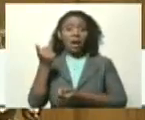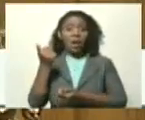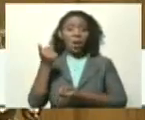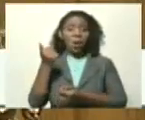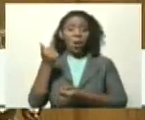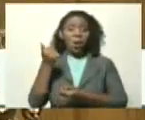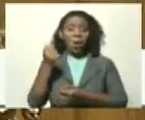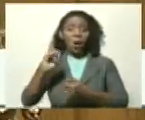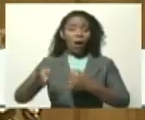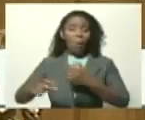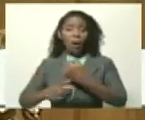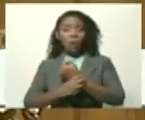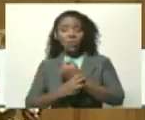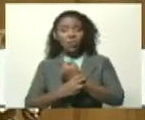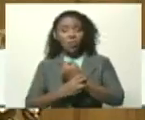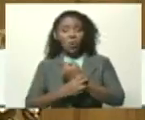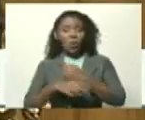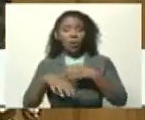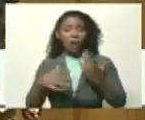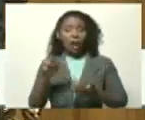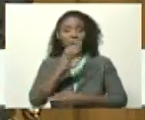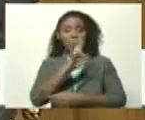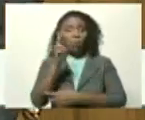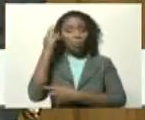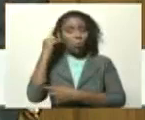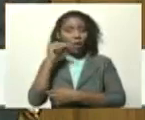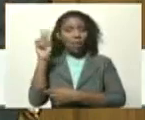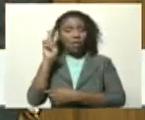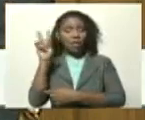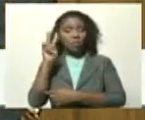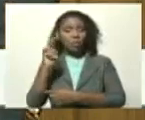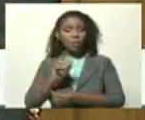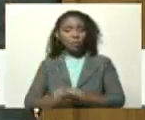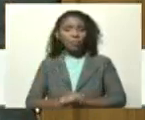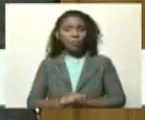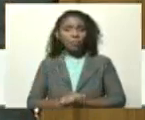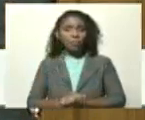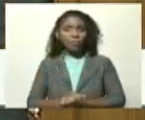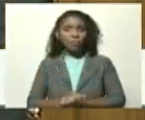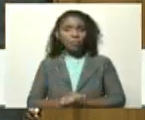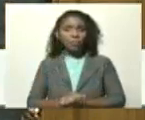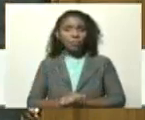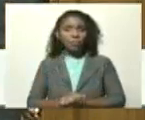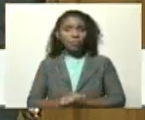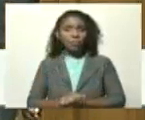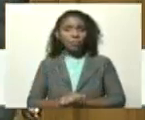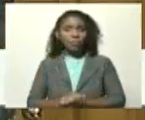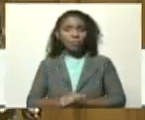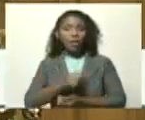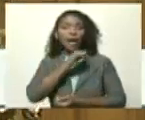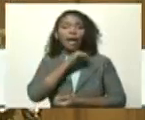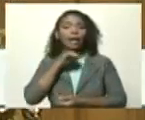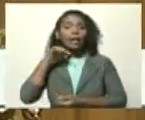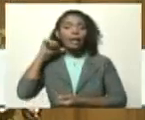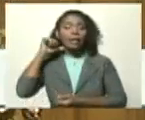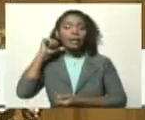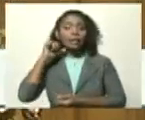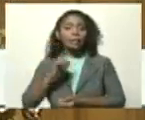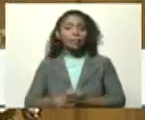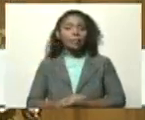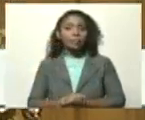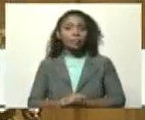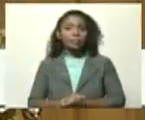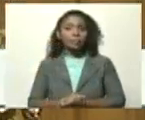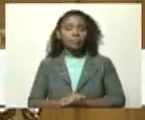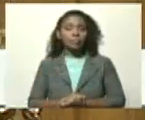Guaidó que la República Bolivariana de Venezuela. Henry Ramos Alup,